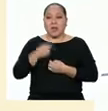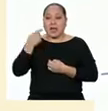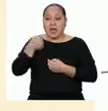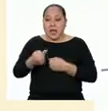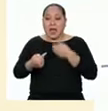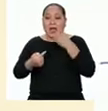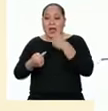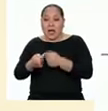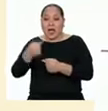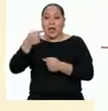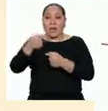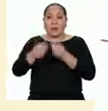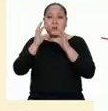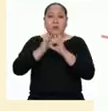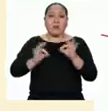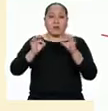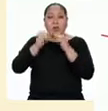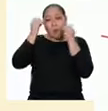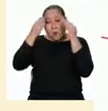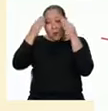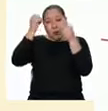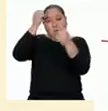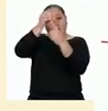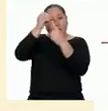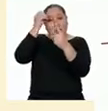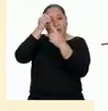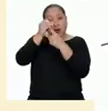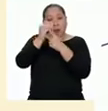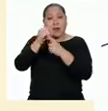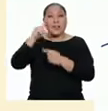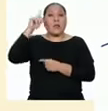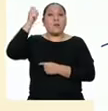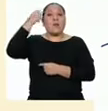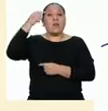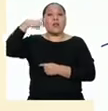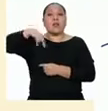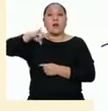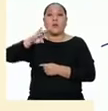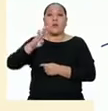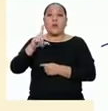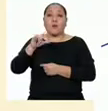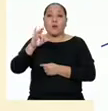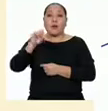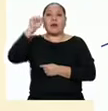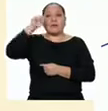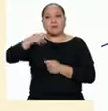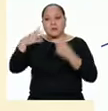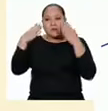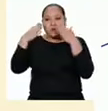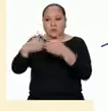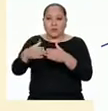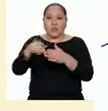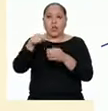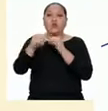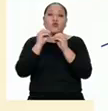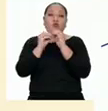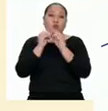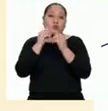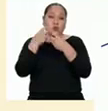tan importante. El objetivo principal es que la política pública sea efectiva y resuelva el